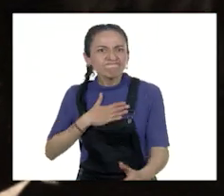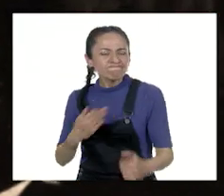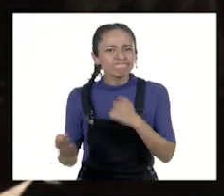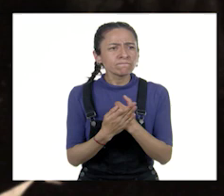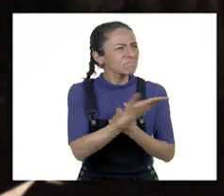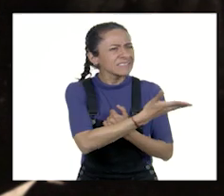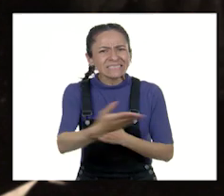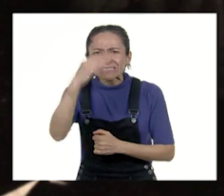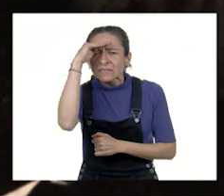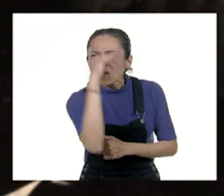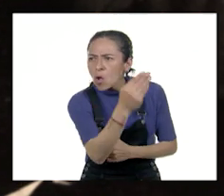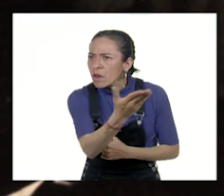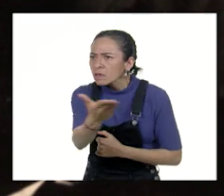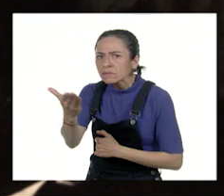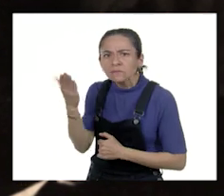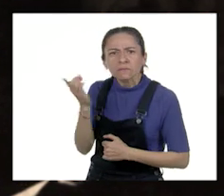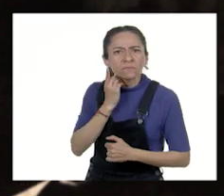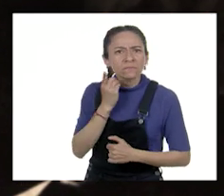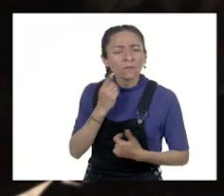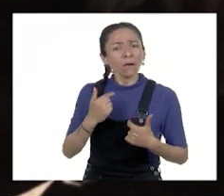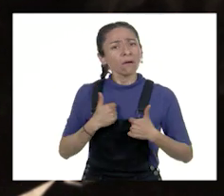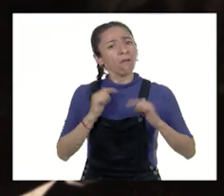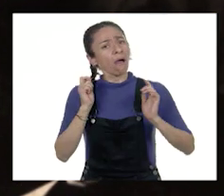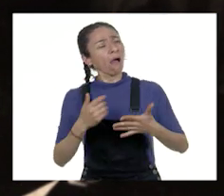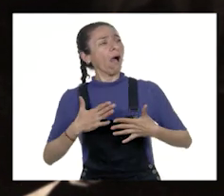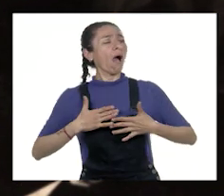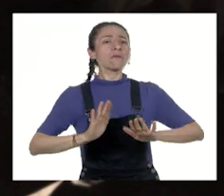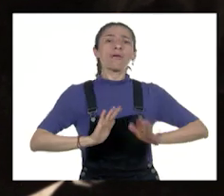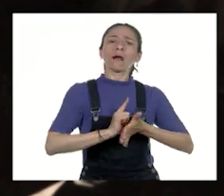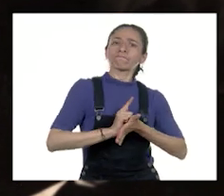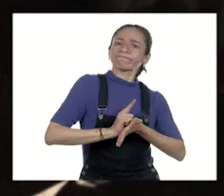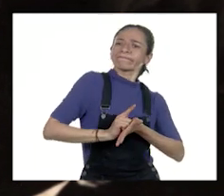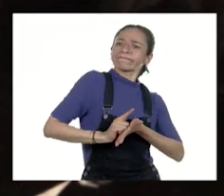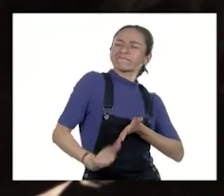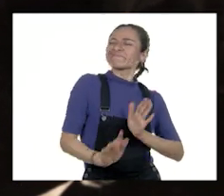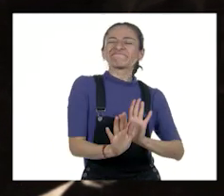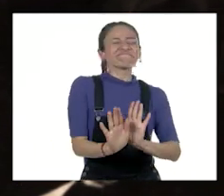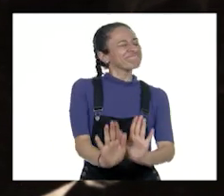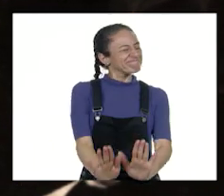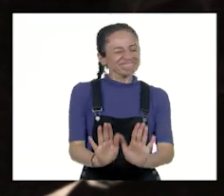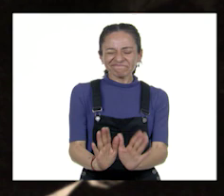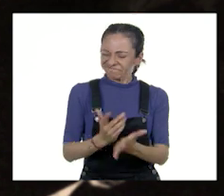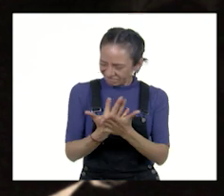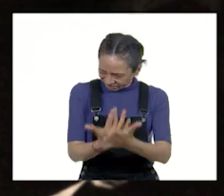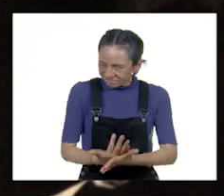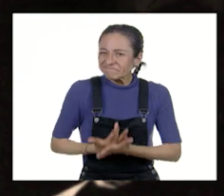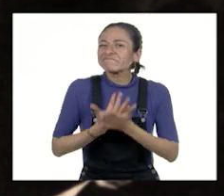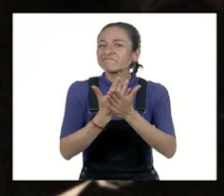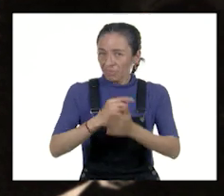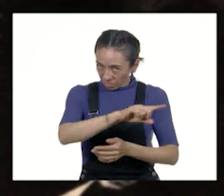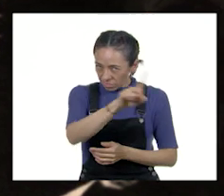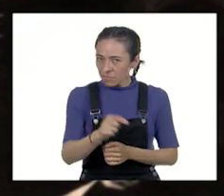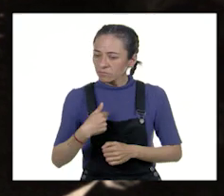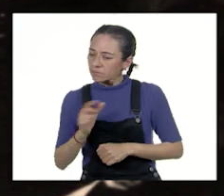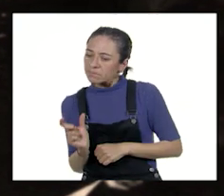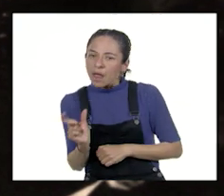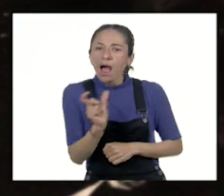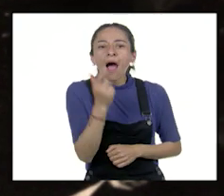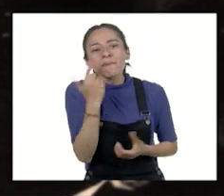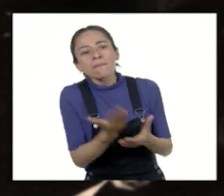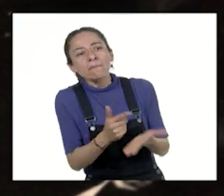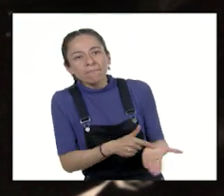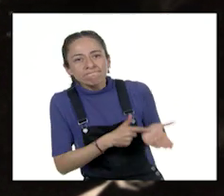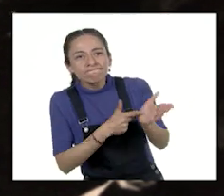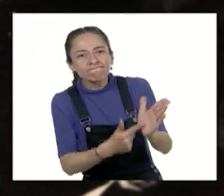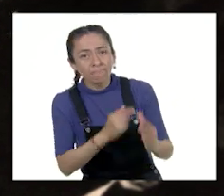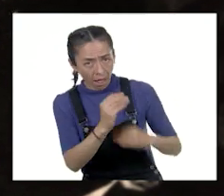no quiero ni purificarme ni limpiarme. Cuando llegue la hora de la discusión de mi credencial, voy a decirles